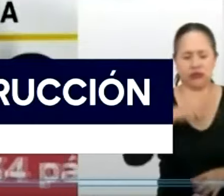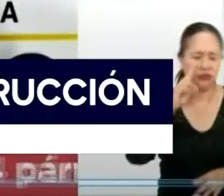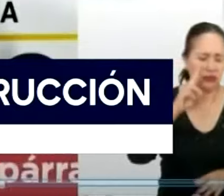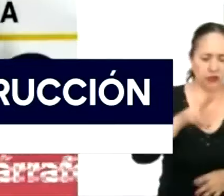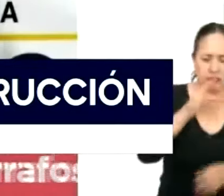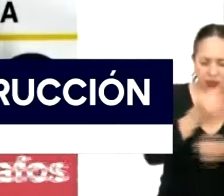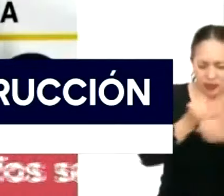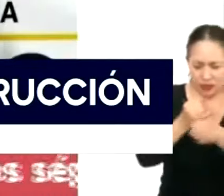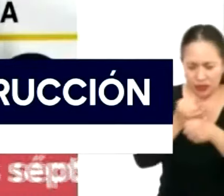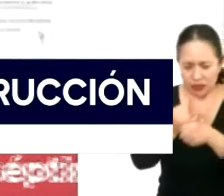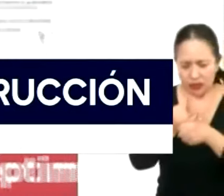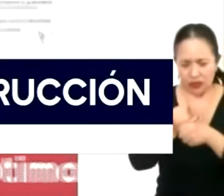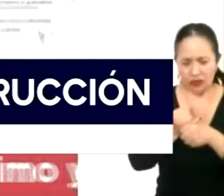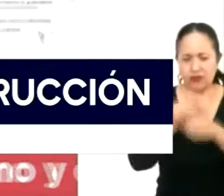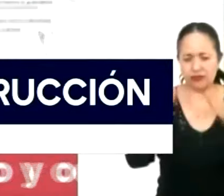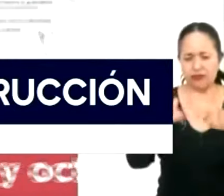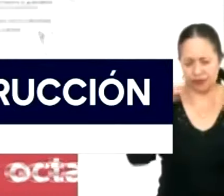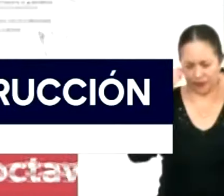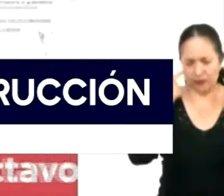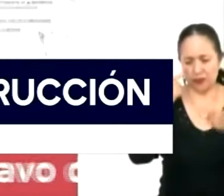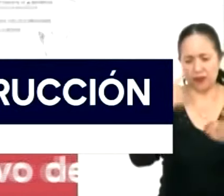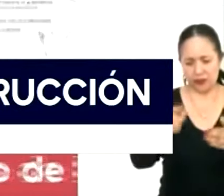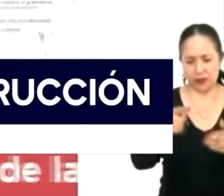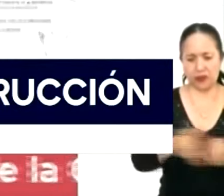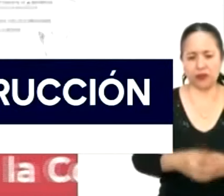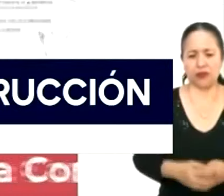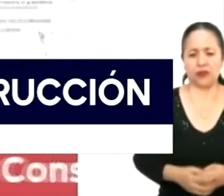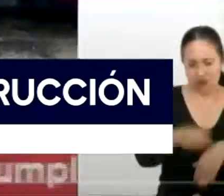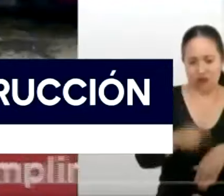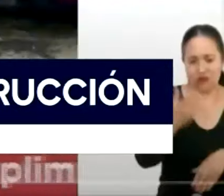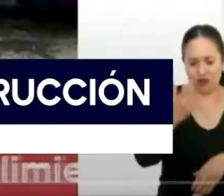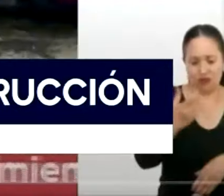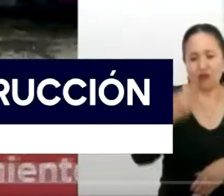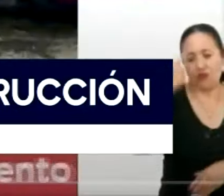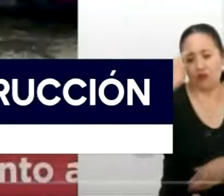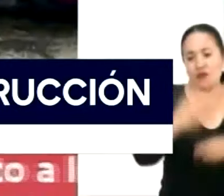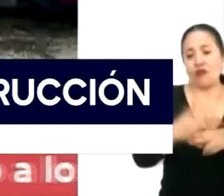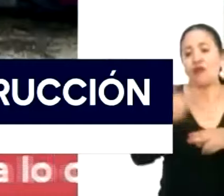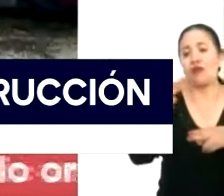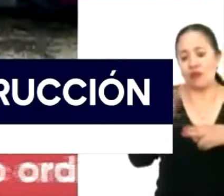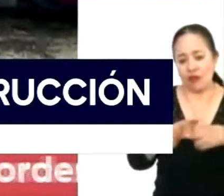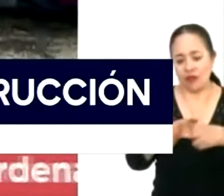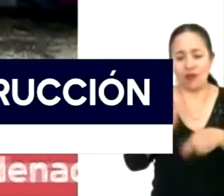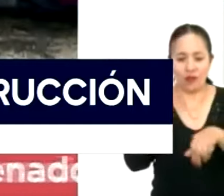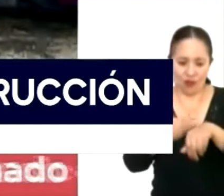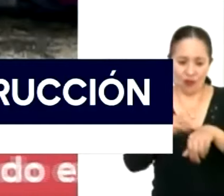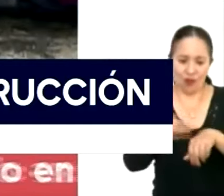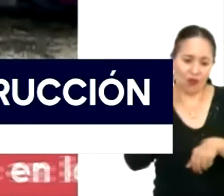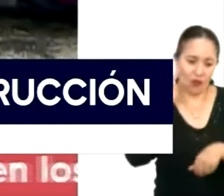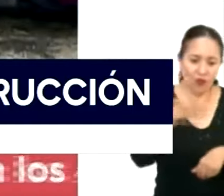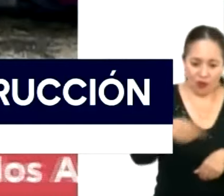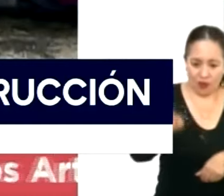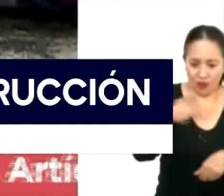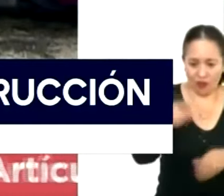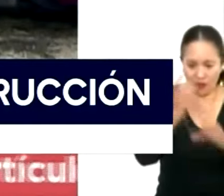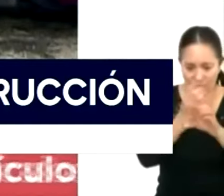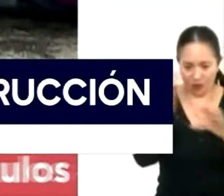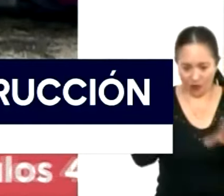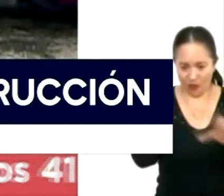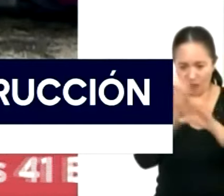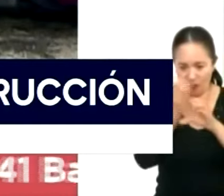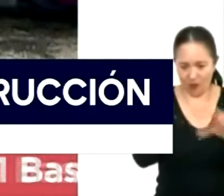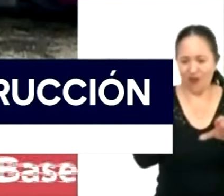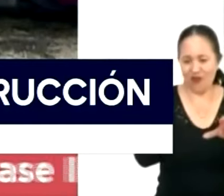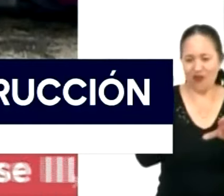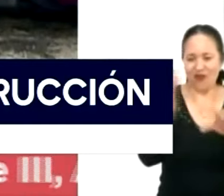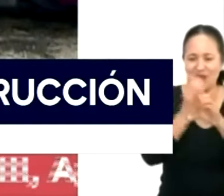Central a Parque de los Venados recibió la alerta de caída de lodo y agua. Después de una revisión, se dieron cuenta que el derrame provenía de un predio en